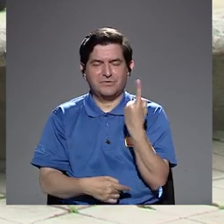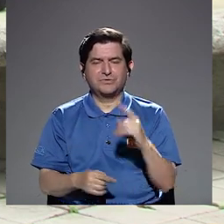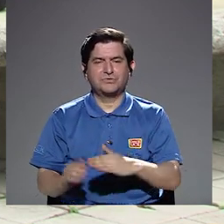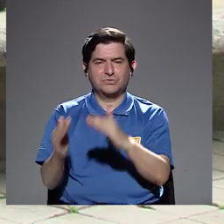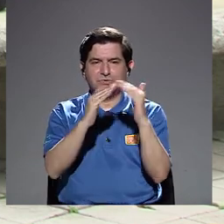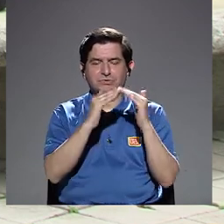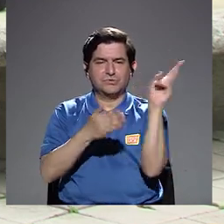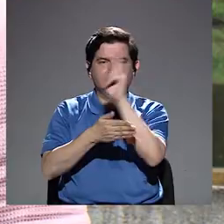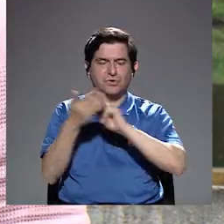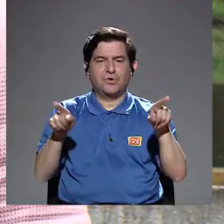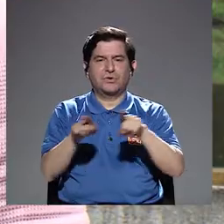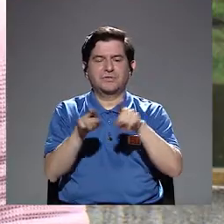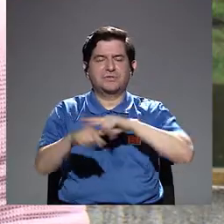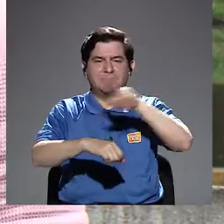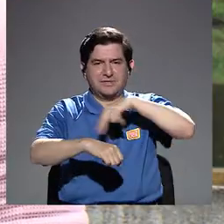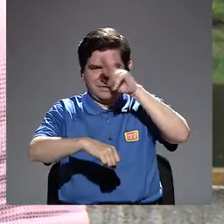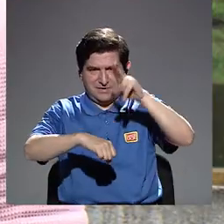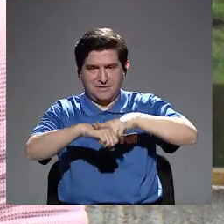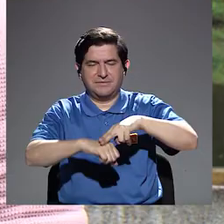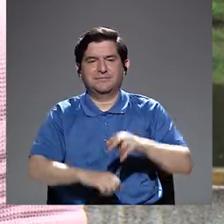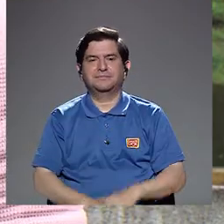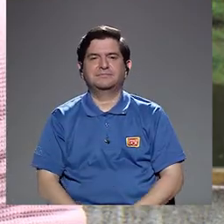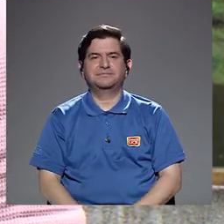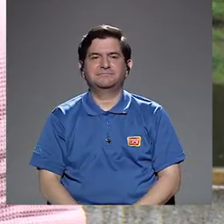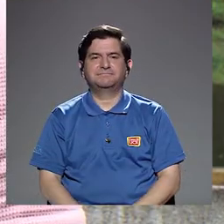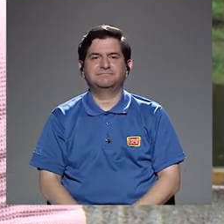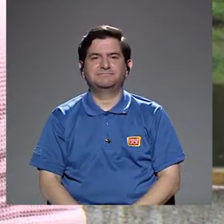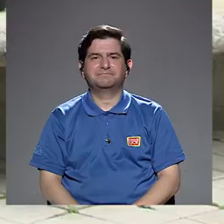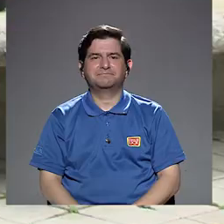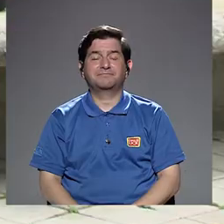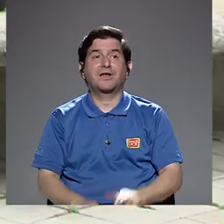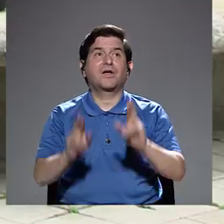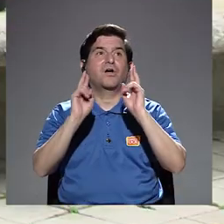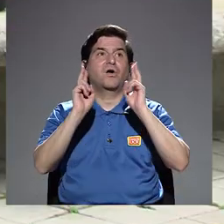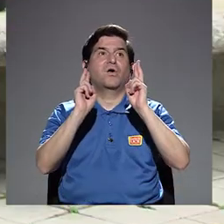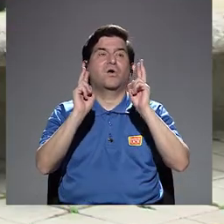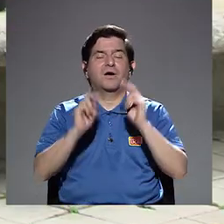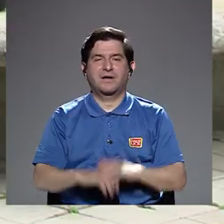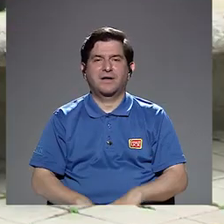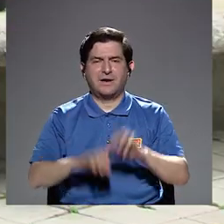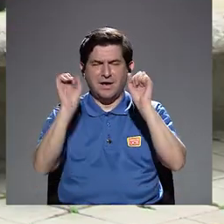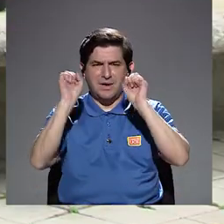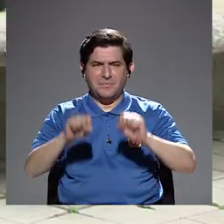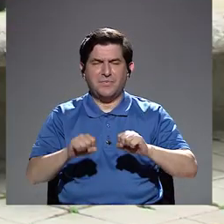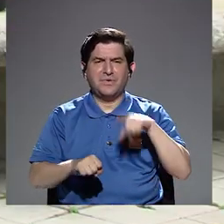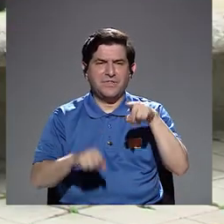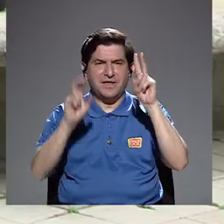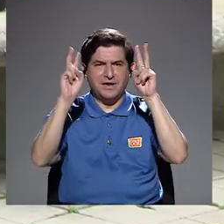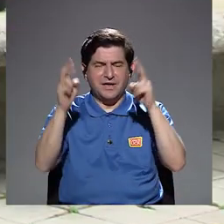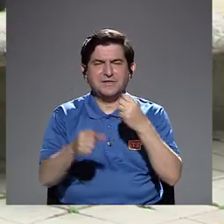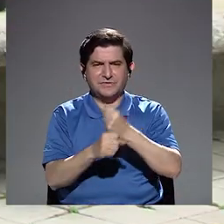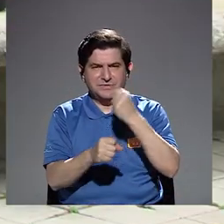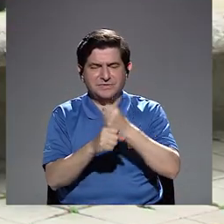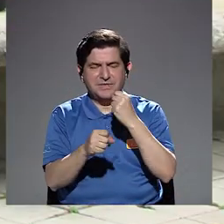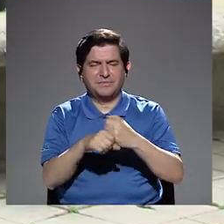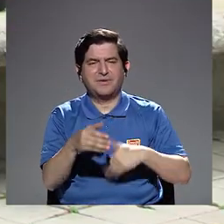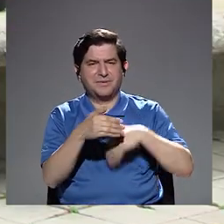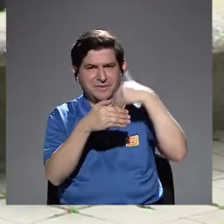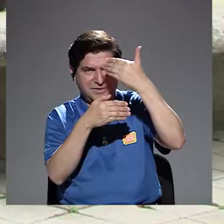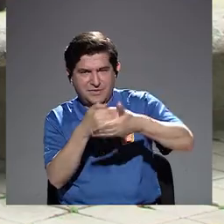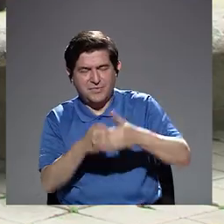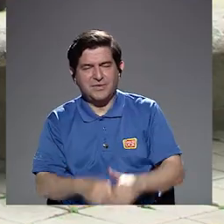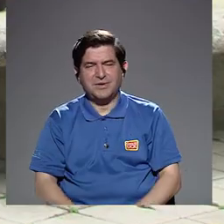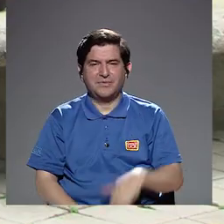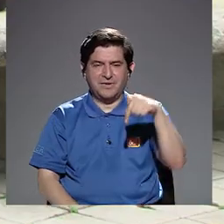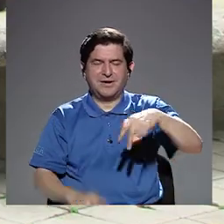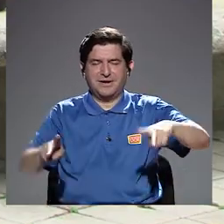comunidad universitaria, sino para la comunidad nacional. Claro. Uh-huh. Entonces, bueno, vamos, ojalá que podamos retomar estos seguir temas trabajando y hacer juntos. Otras y, claro, en